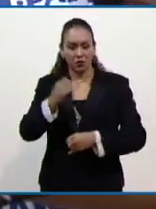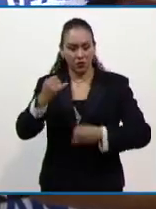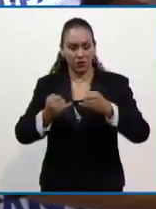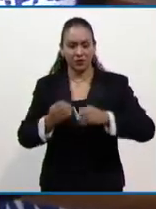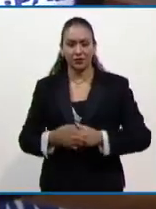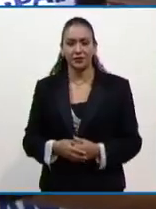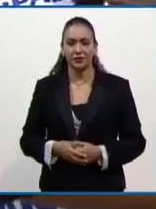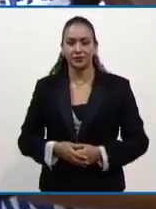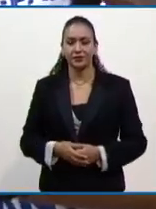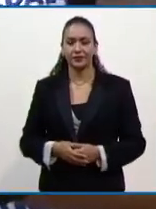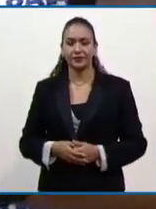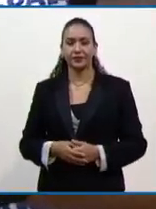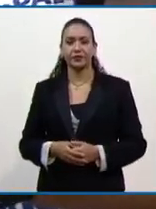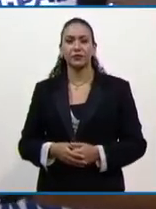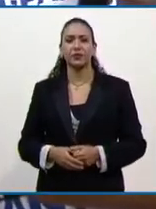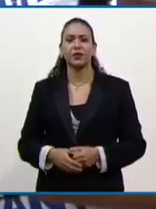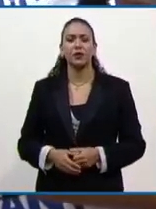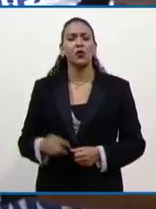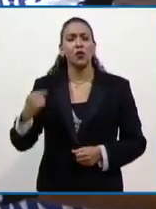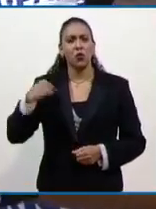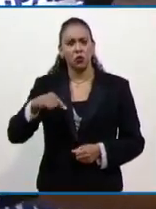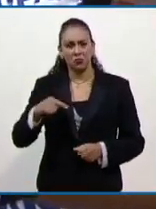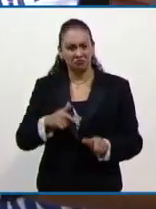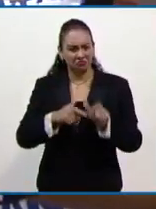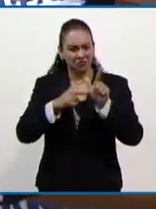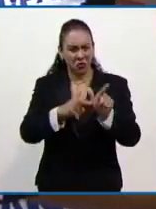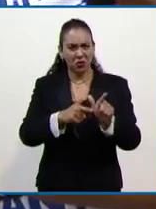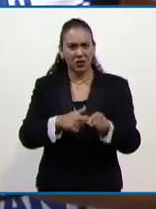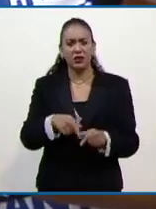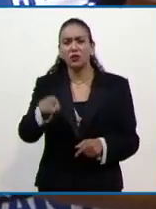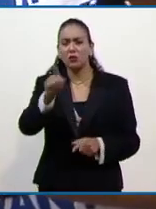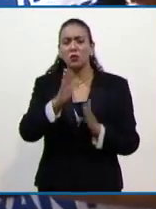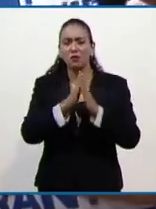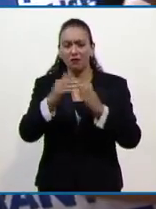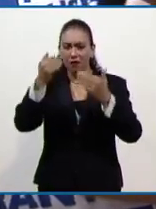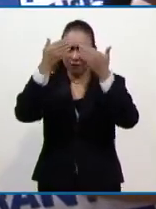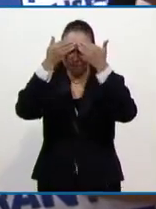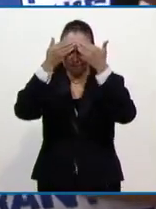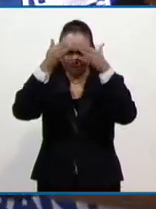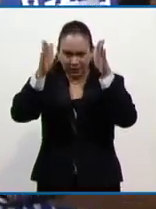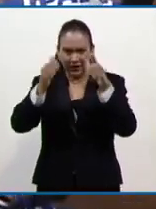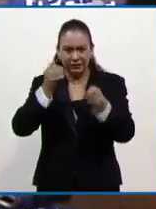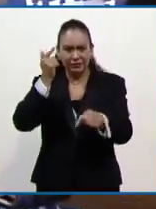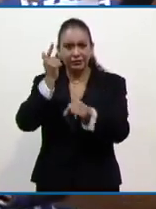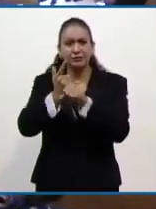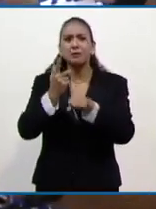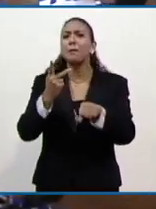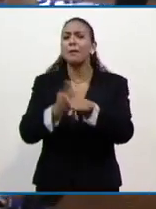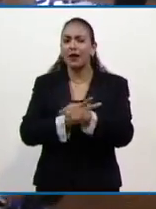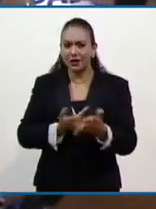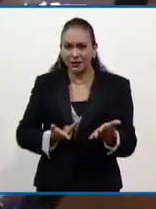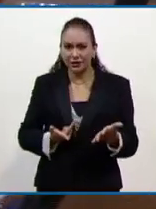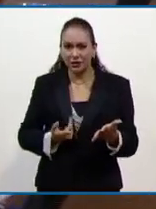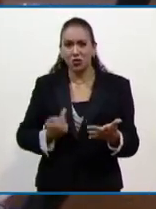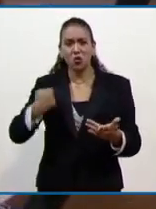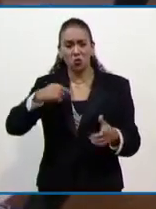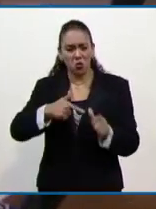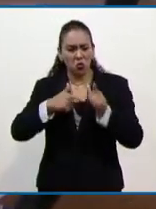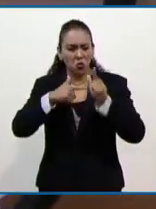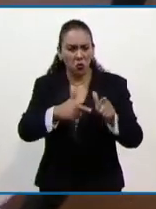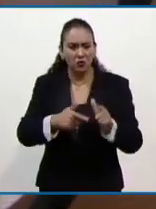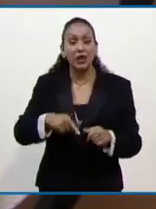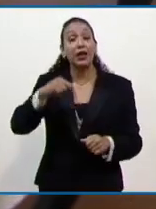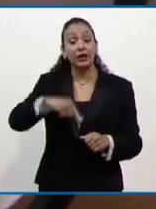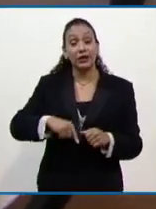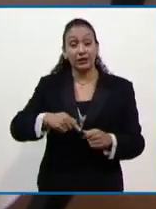Los invito a mantener nuestra mente abierta y nuestro espíritu férreo. Sigamos escribiendo la